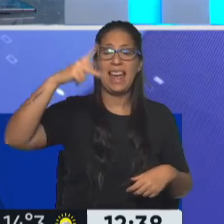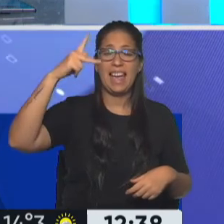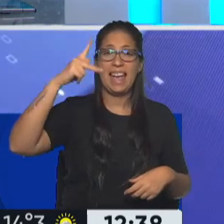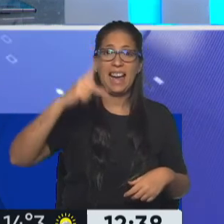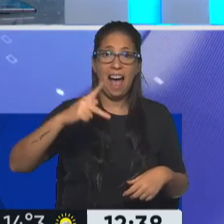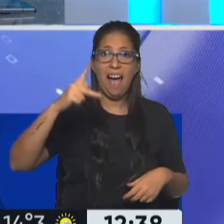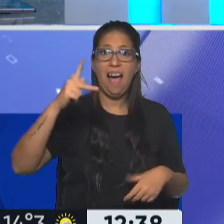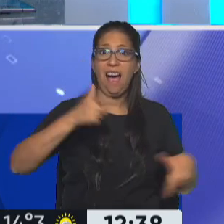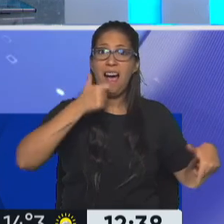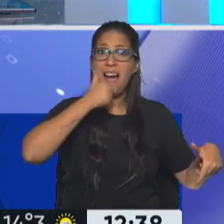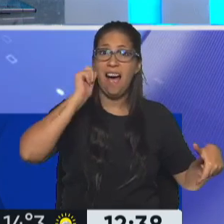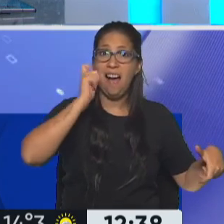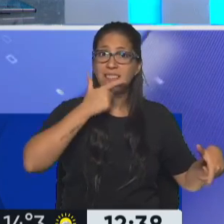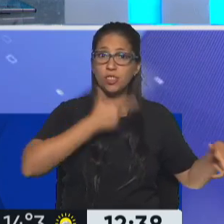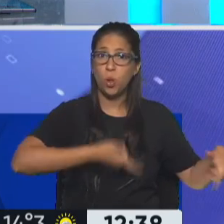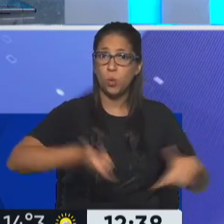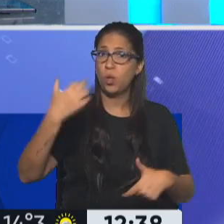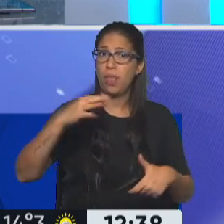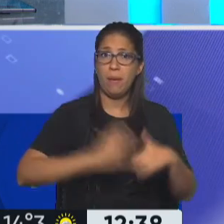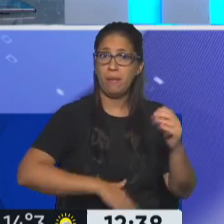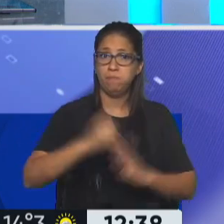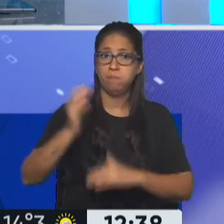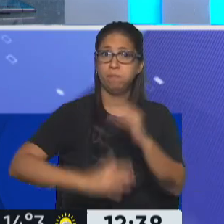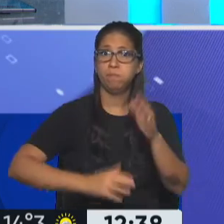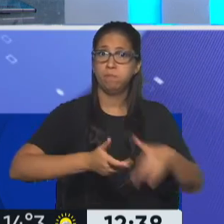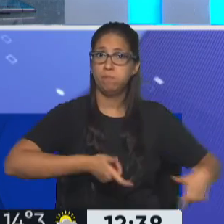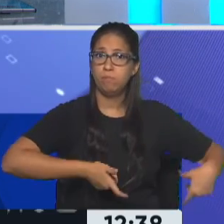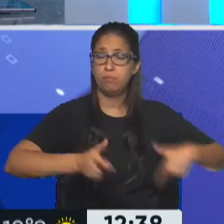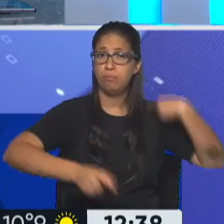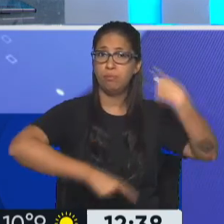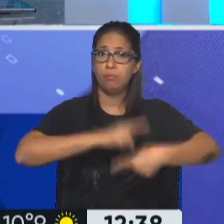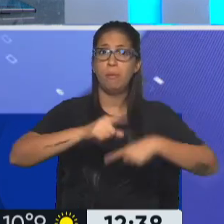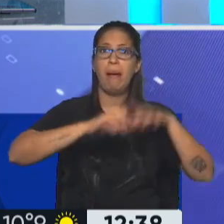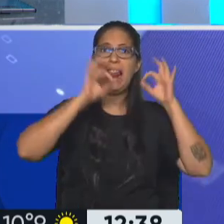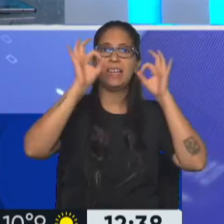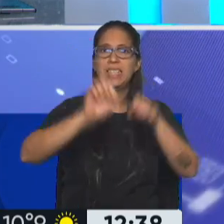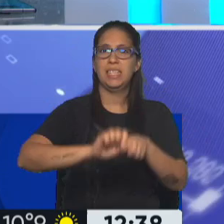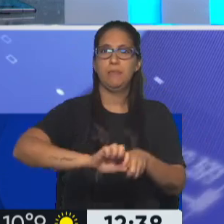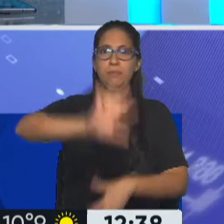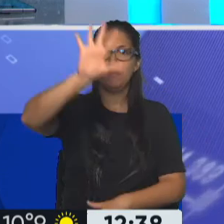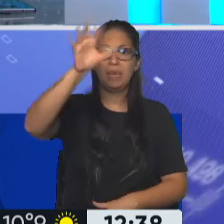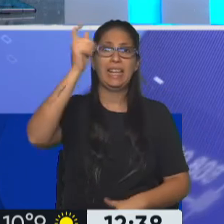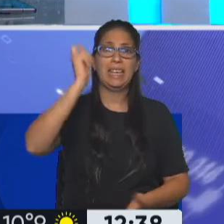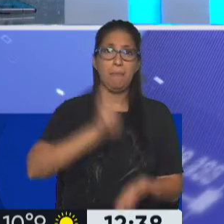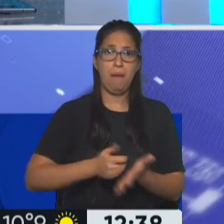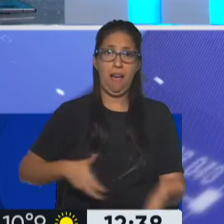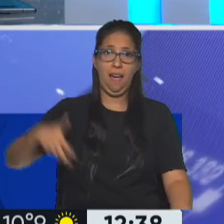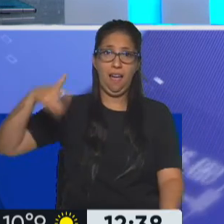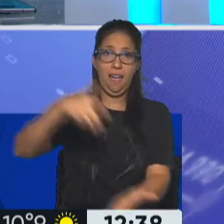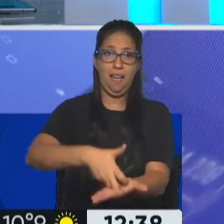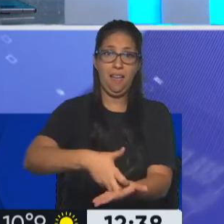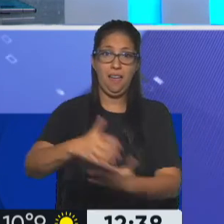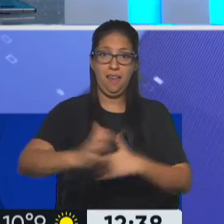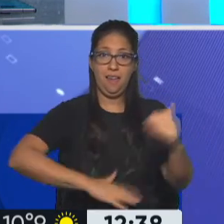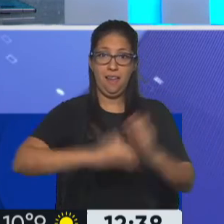terminar ese gasoducto para lograr llegar a abastecer a eso. El tema es quién paga la inversión, quién paga